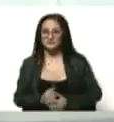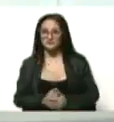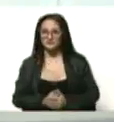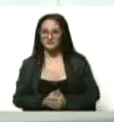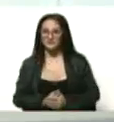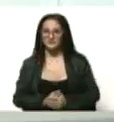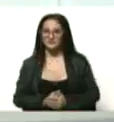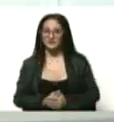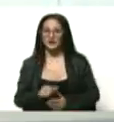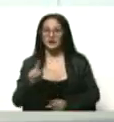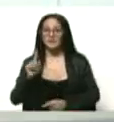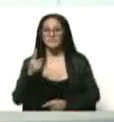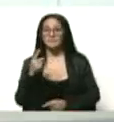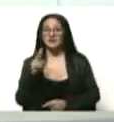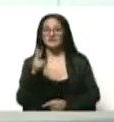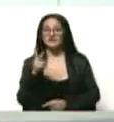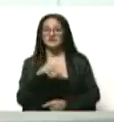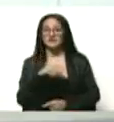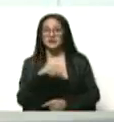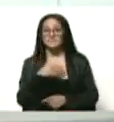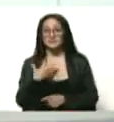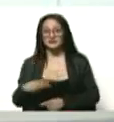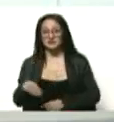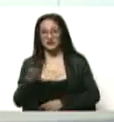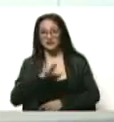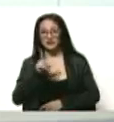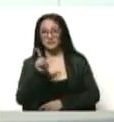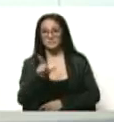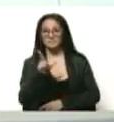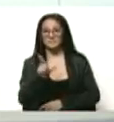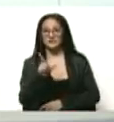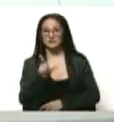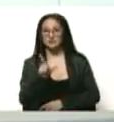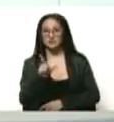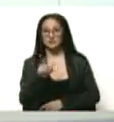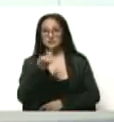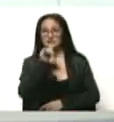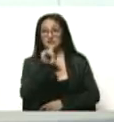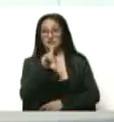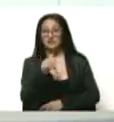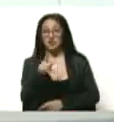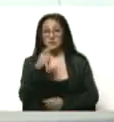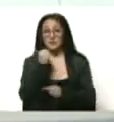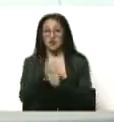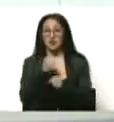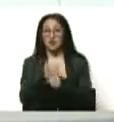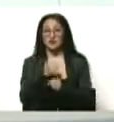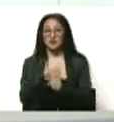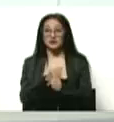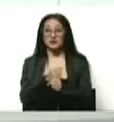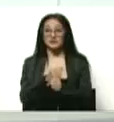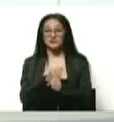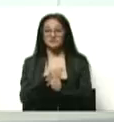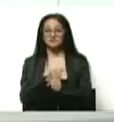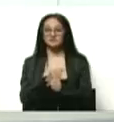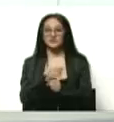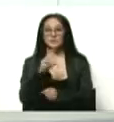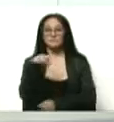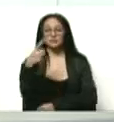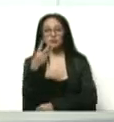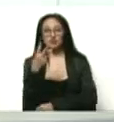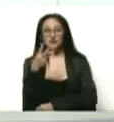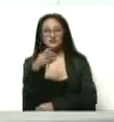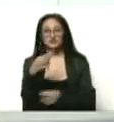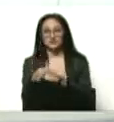El primer vicepresidente del Partido Socialista Unido de Venezuela informó que para la jornada de este próximo 3 de